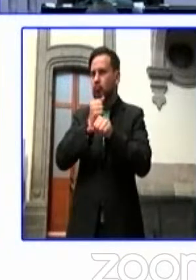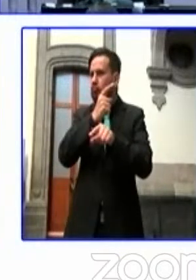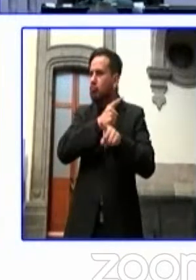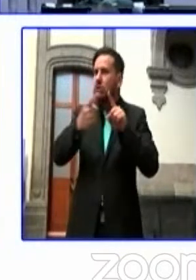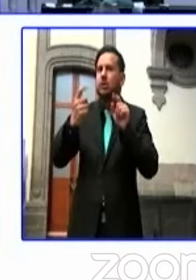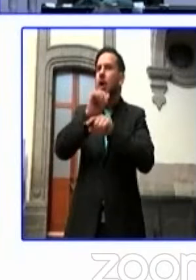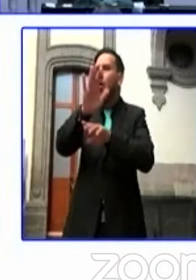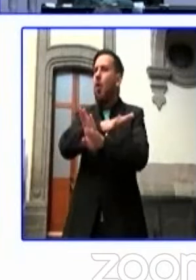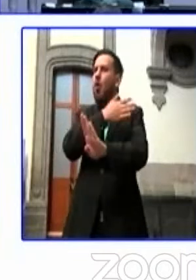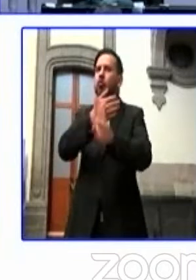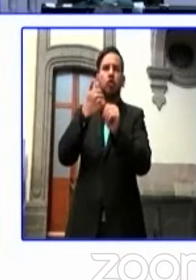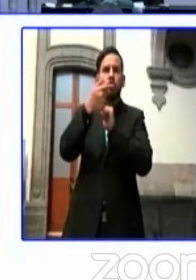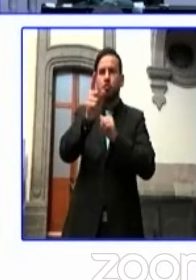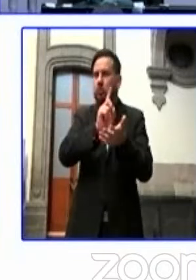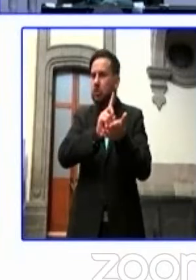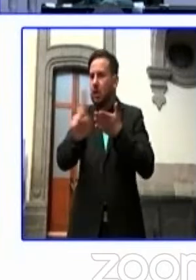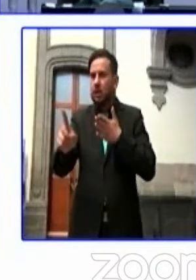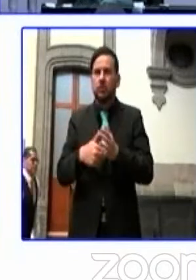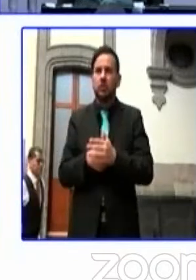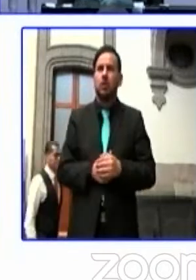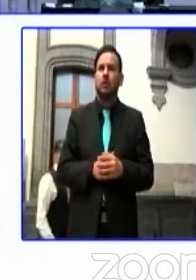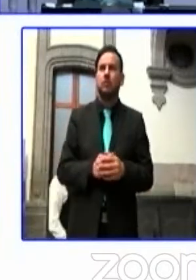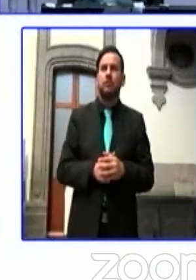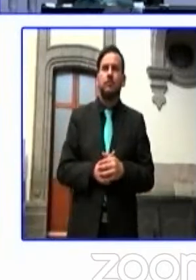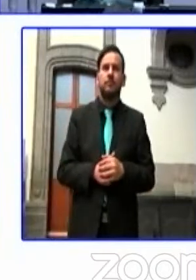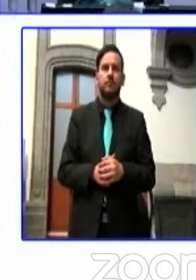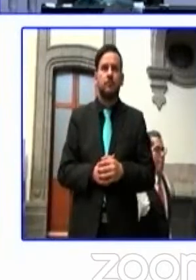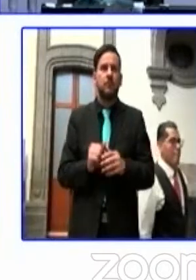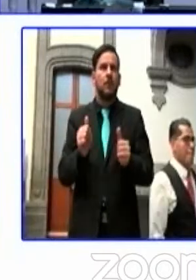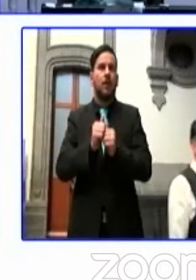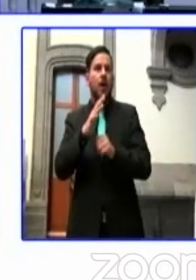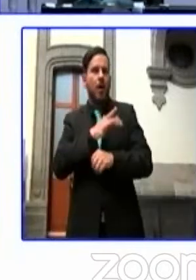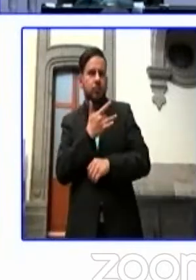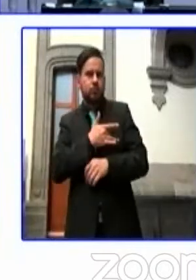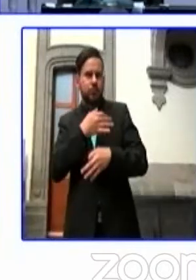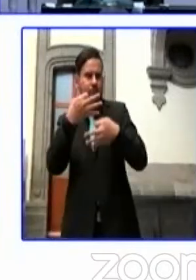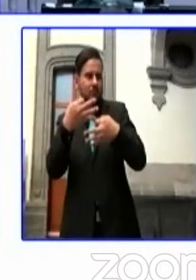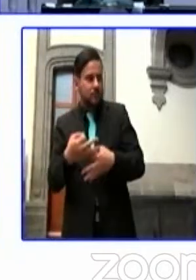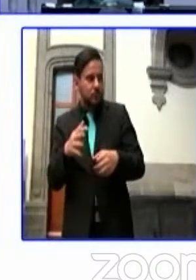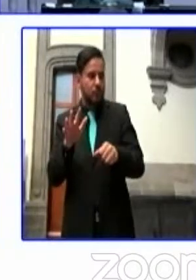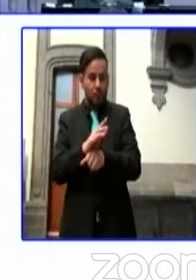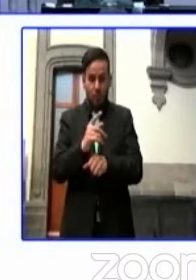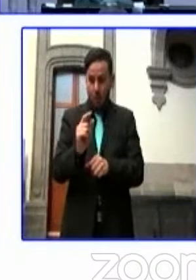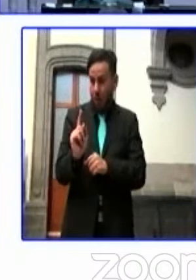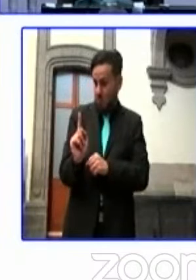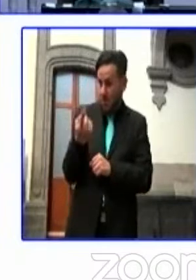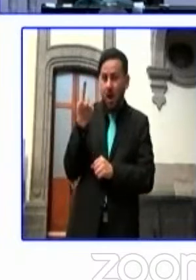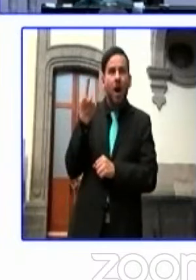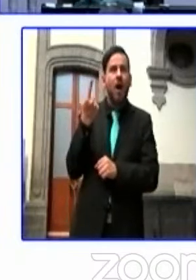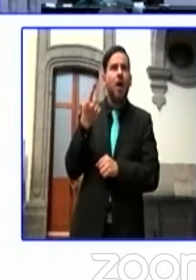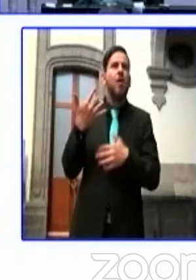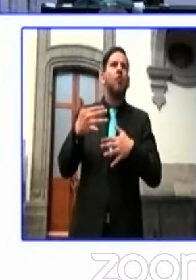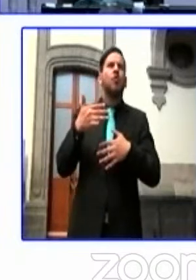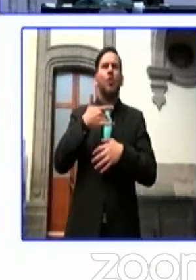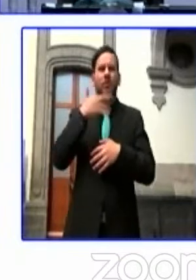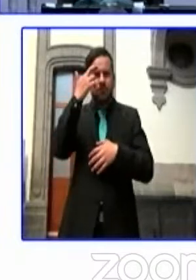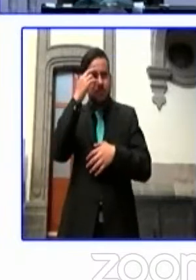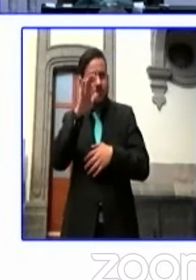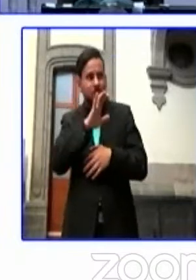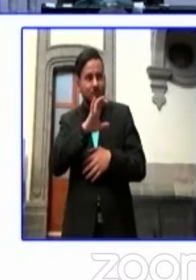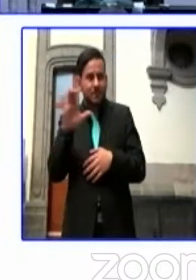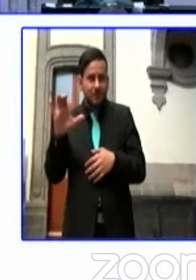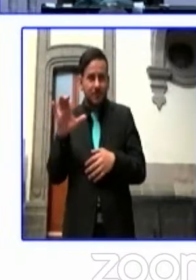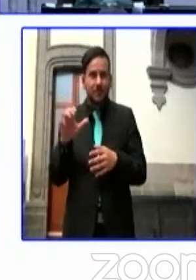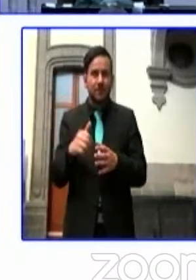sus derechos, toda esta compensación. Eso es fantástico que exista por primera vez, que se reconozca que requieren